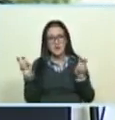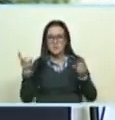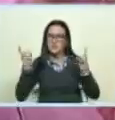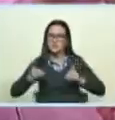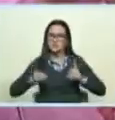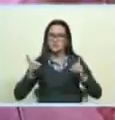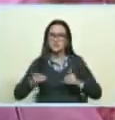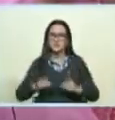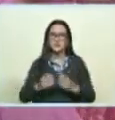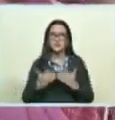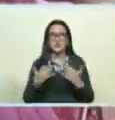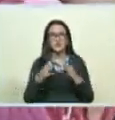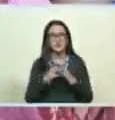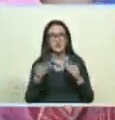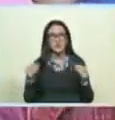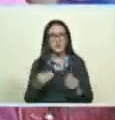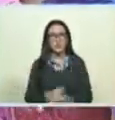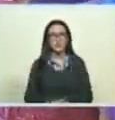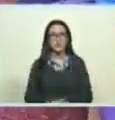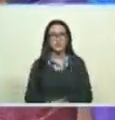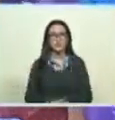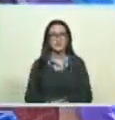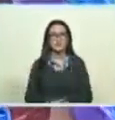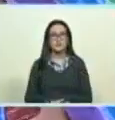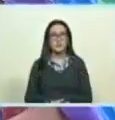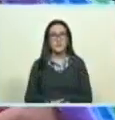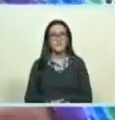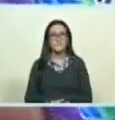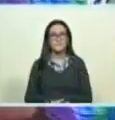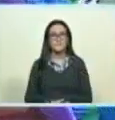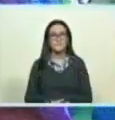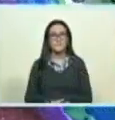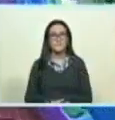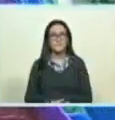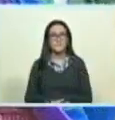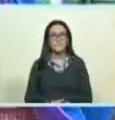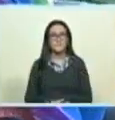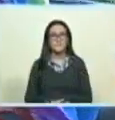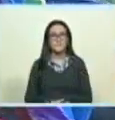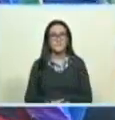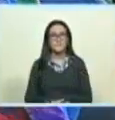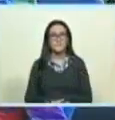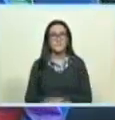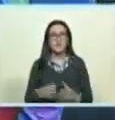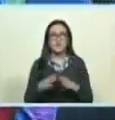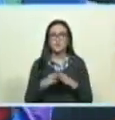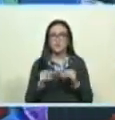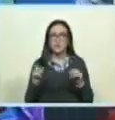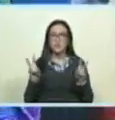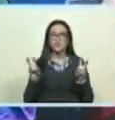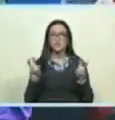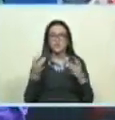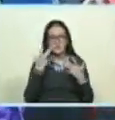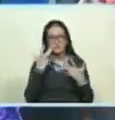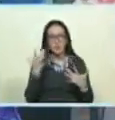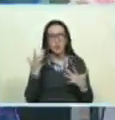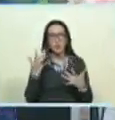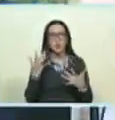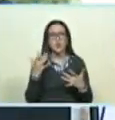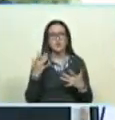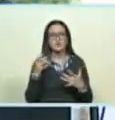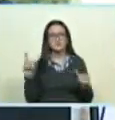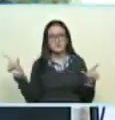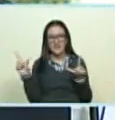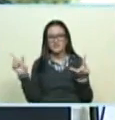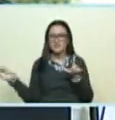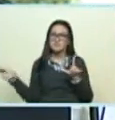Oliver, camaradas, hermanos, con todos los temas que se visibilicen en los grandes medios de